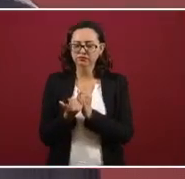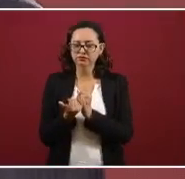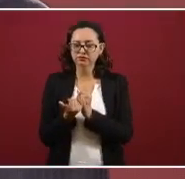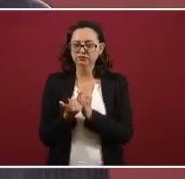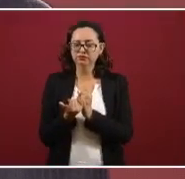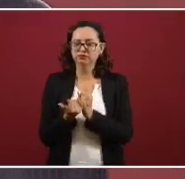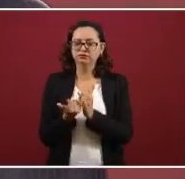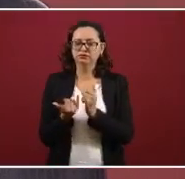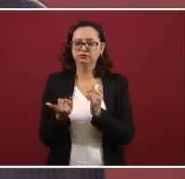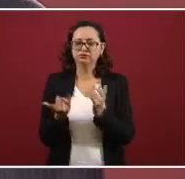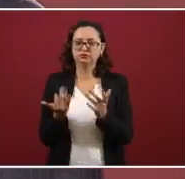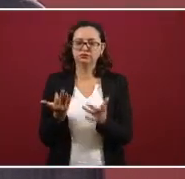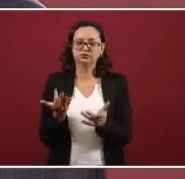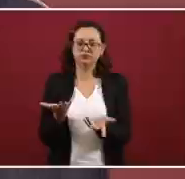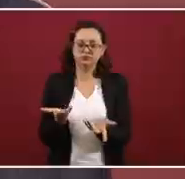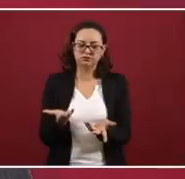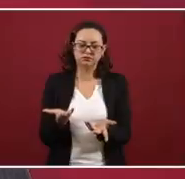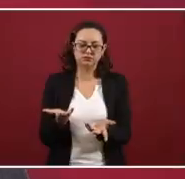se están